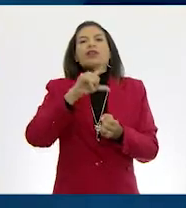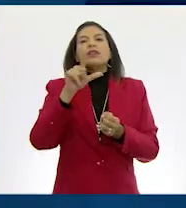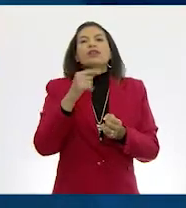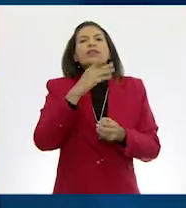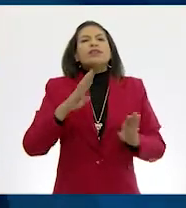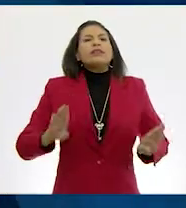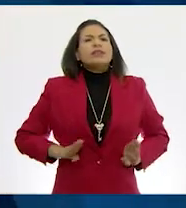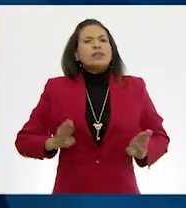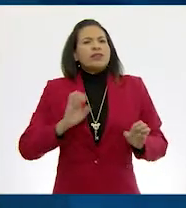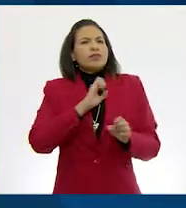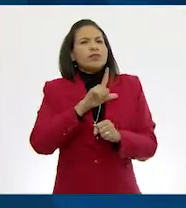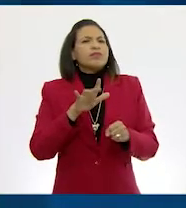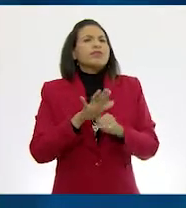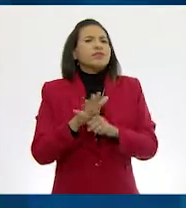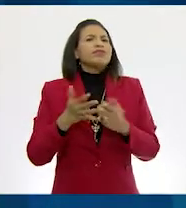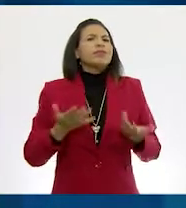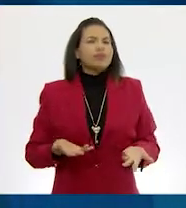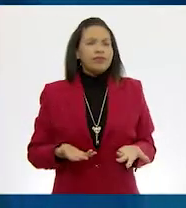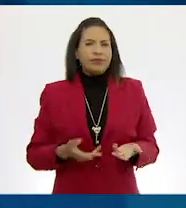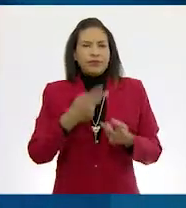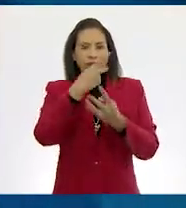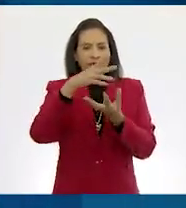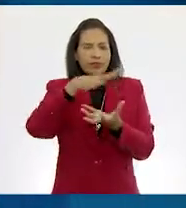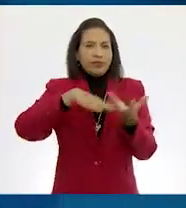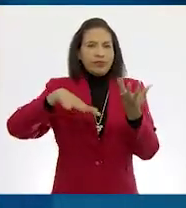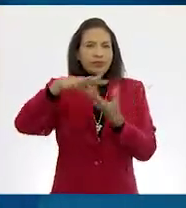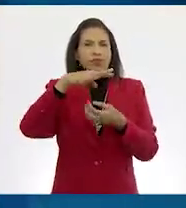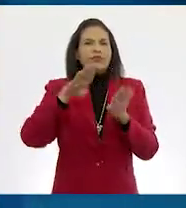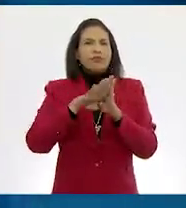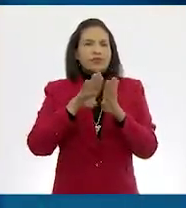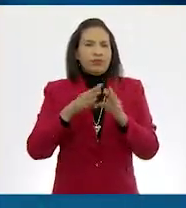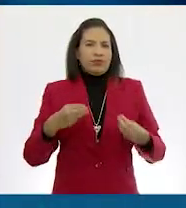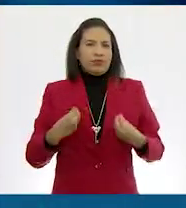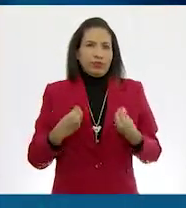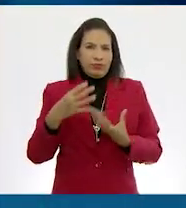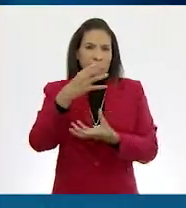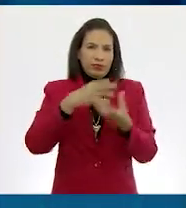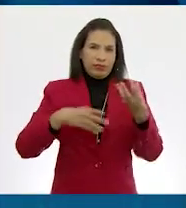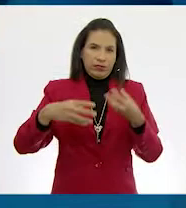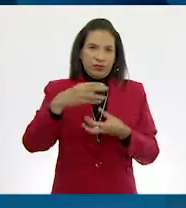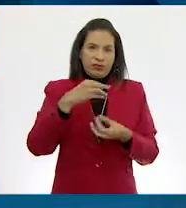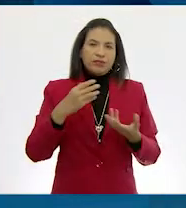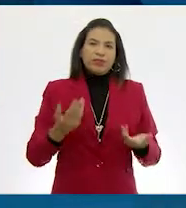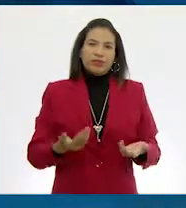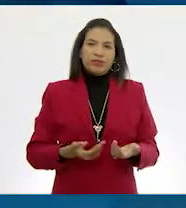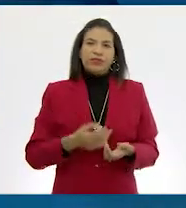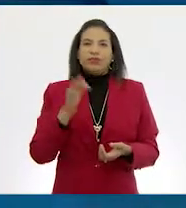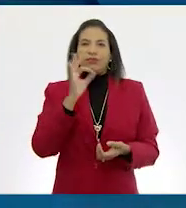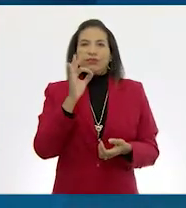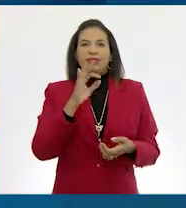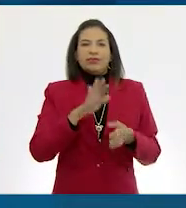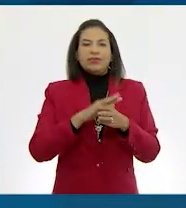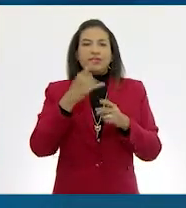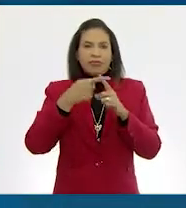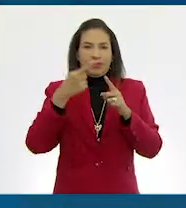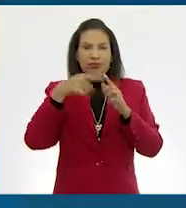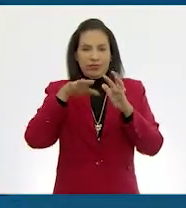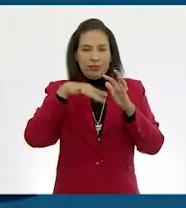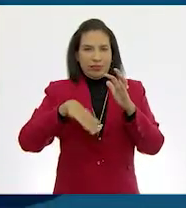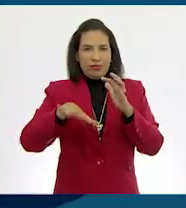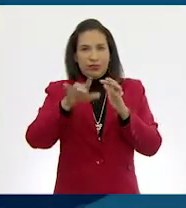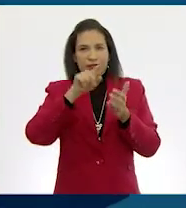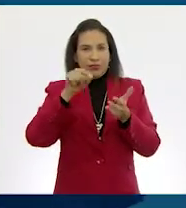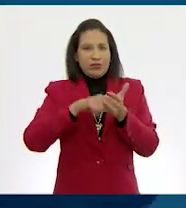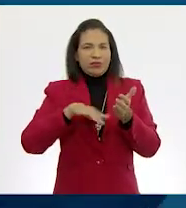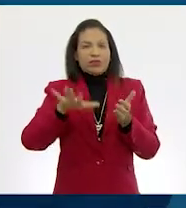característica muy particular por las condiciones del ambiente en el que estamos esto que era prácticamente una cuenca o sigues en una cuenca